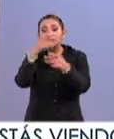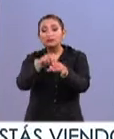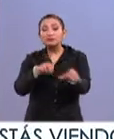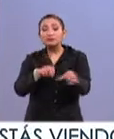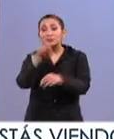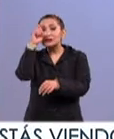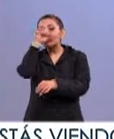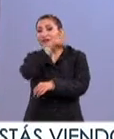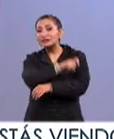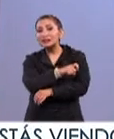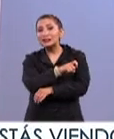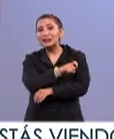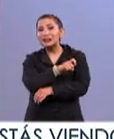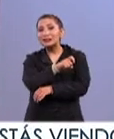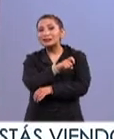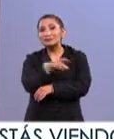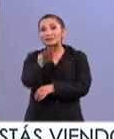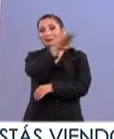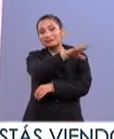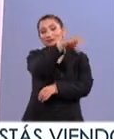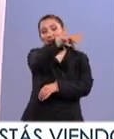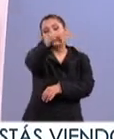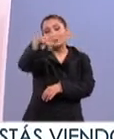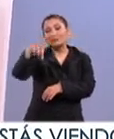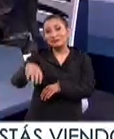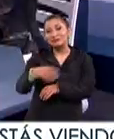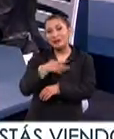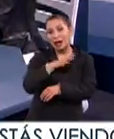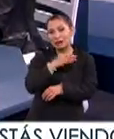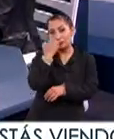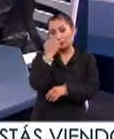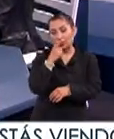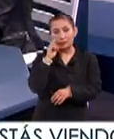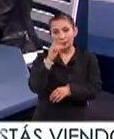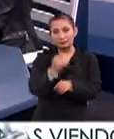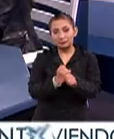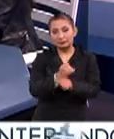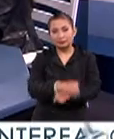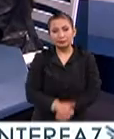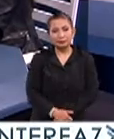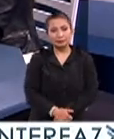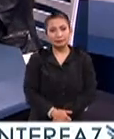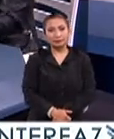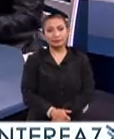más compleja que la cobertura en primera instancia, ¿no? Así es. Veamos el reportaje.